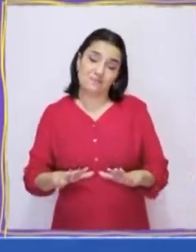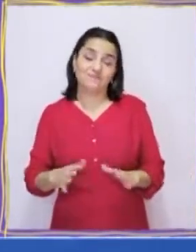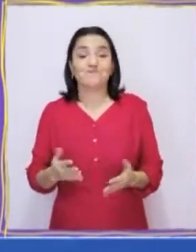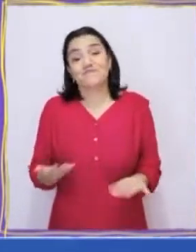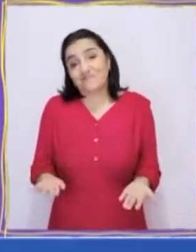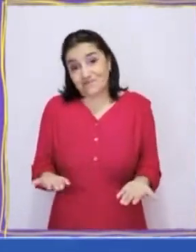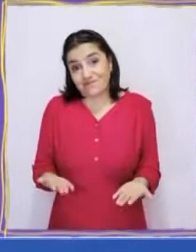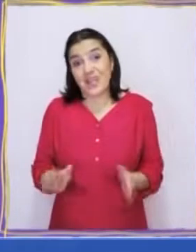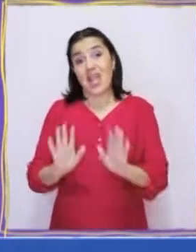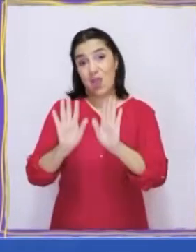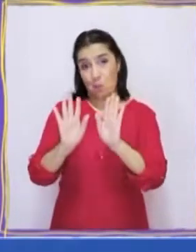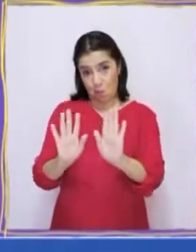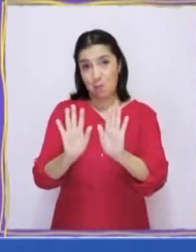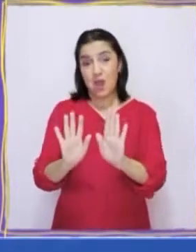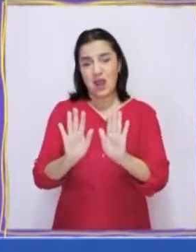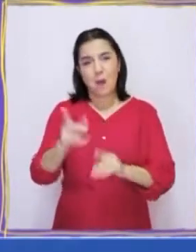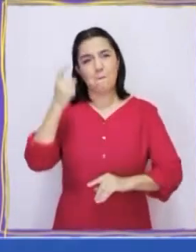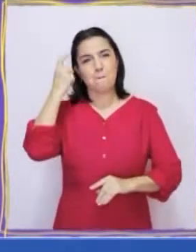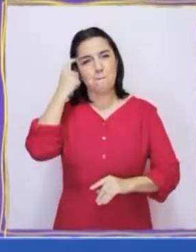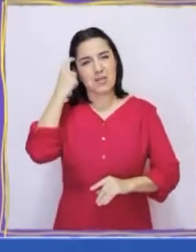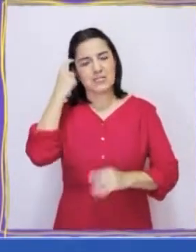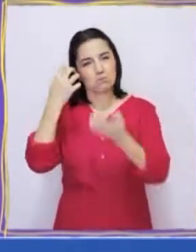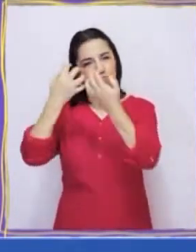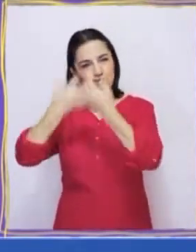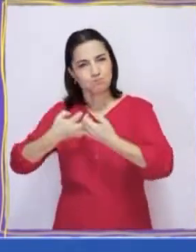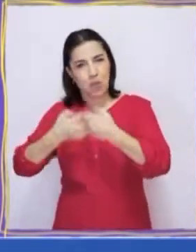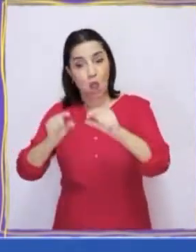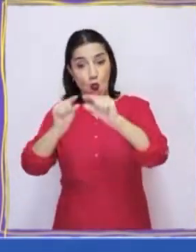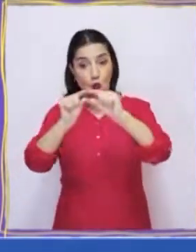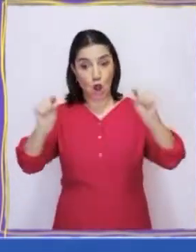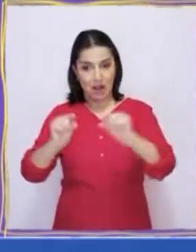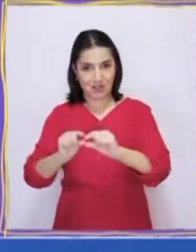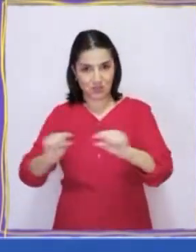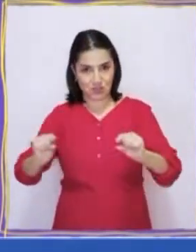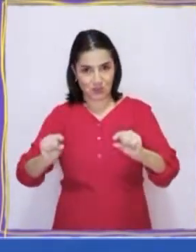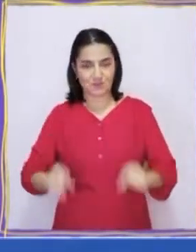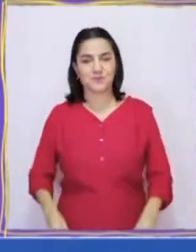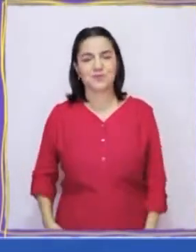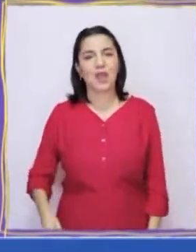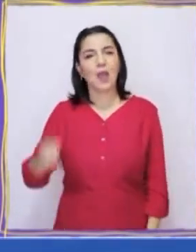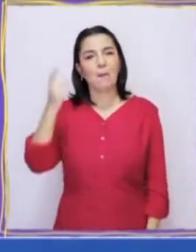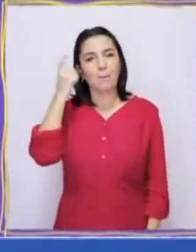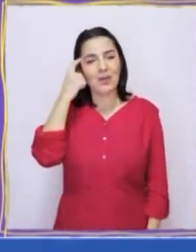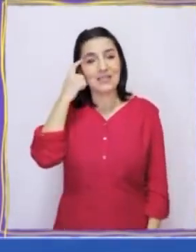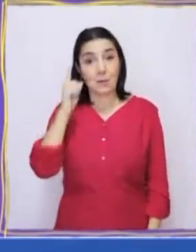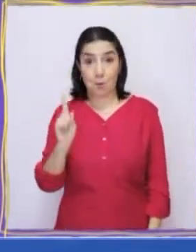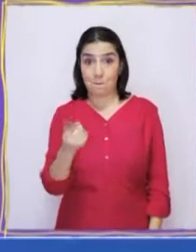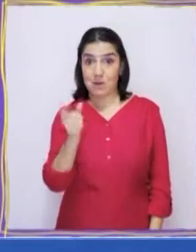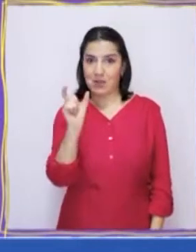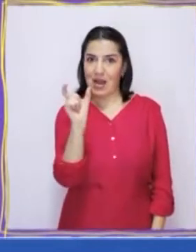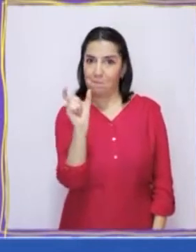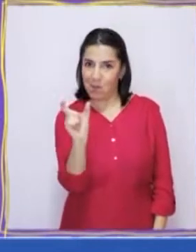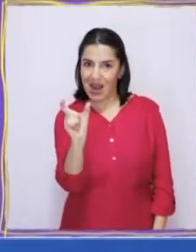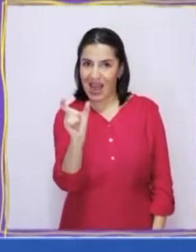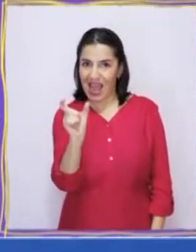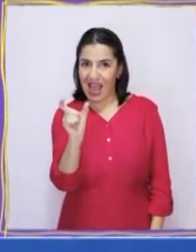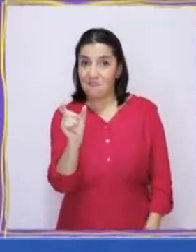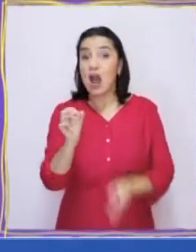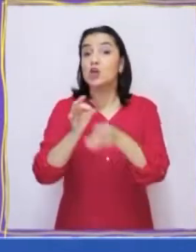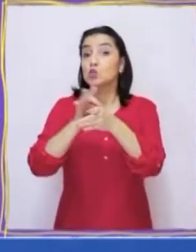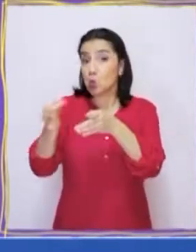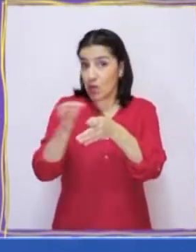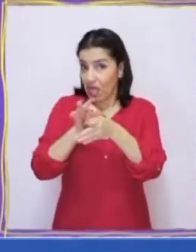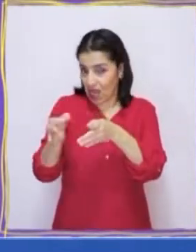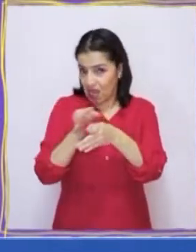nos queda otra que detenernos nuevamente y pensar para poder crear estas oraciones. Pensemos en la primera palabra, que